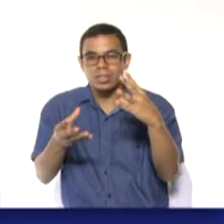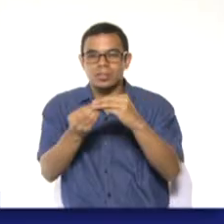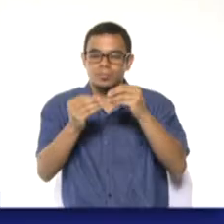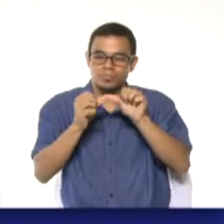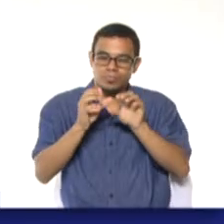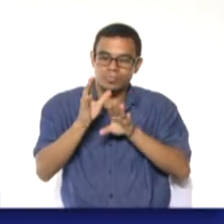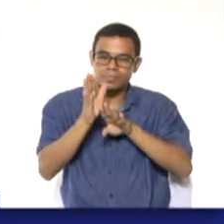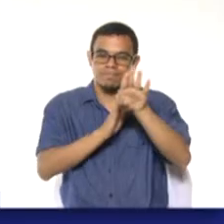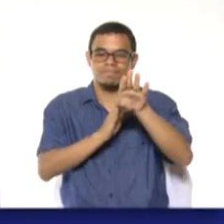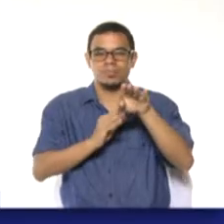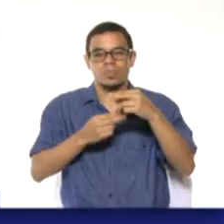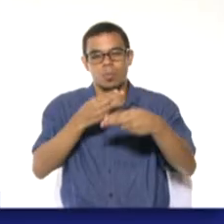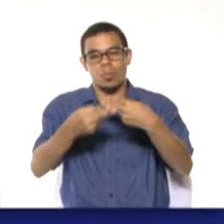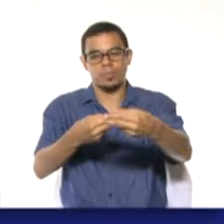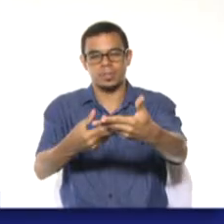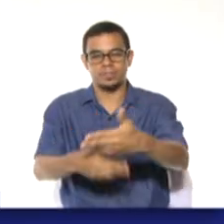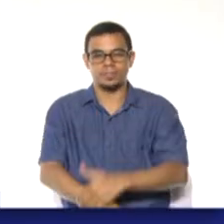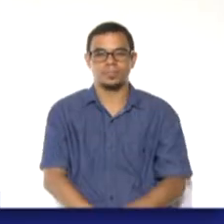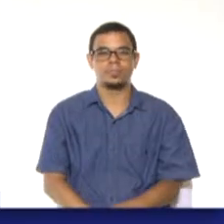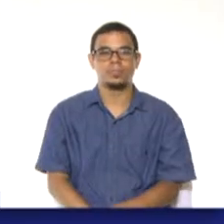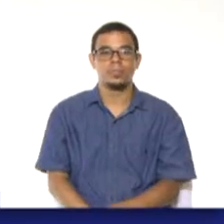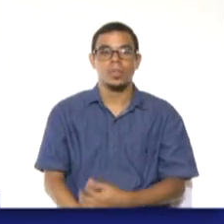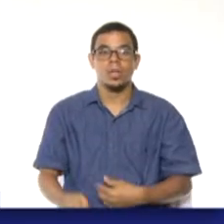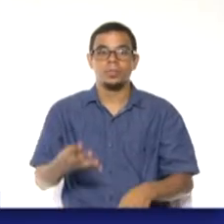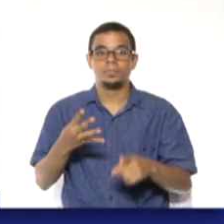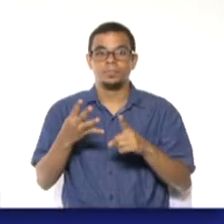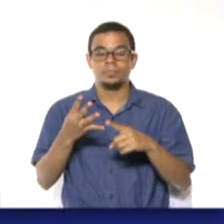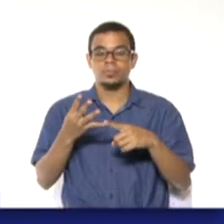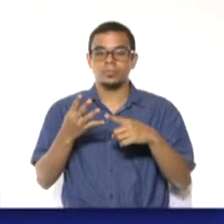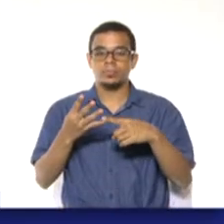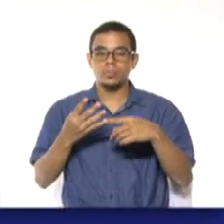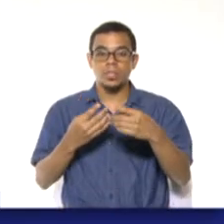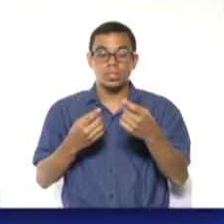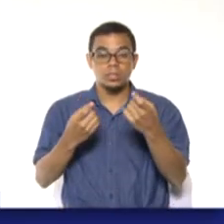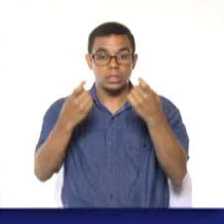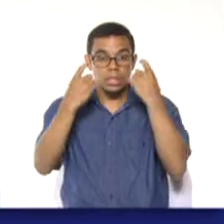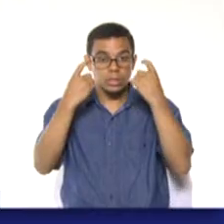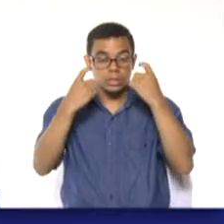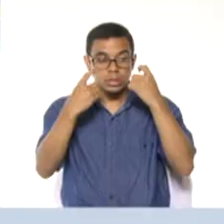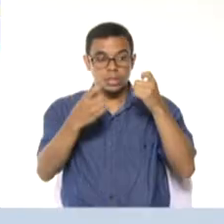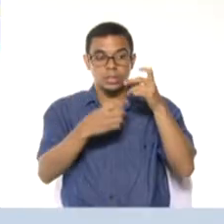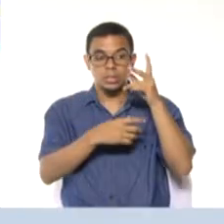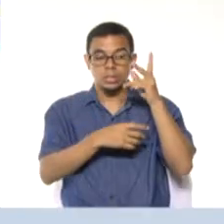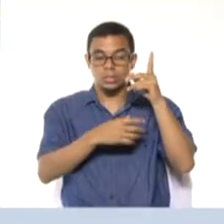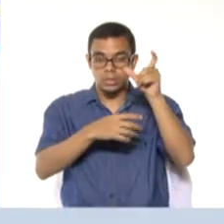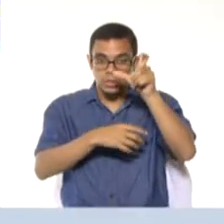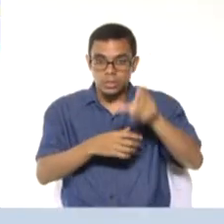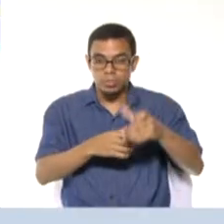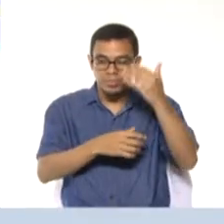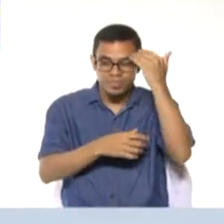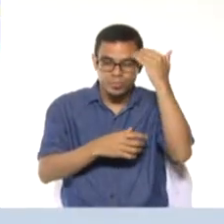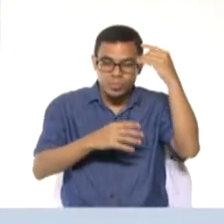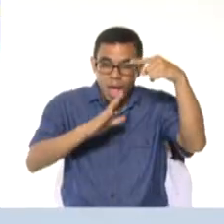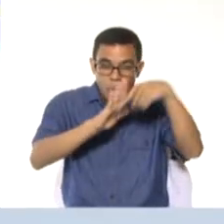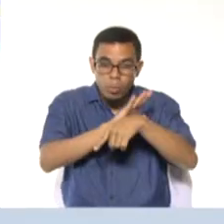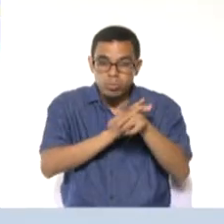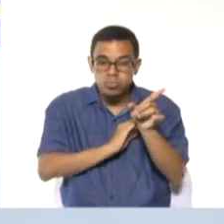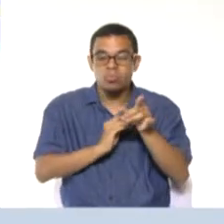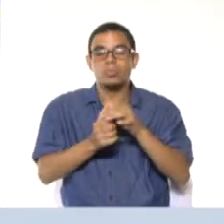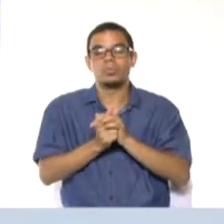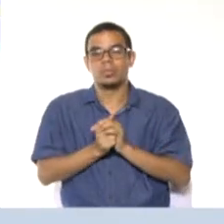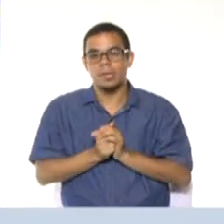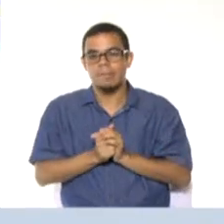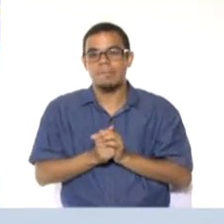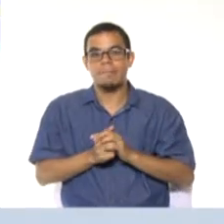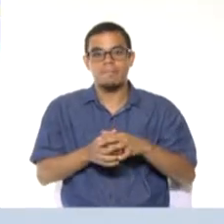laboral. Vincular esos conocimientos que nos da el maestro pueblo con las especialidades ocupacionales va